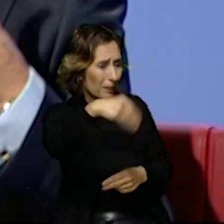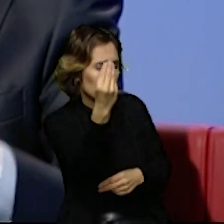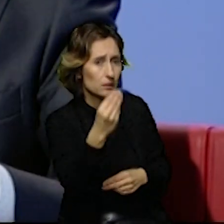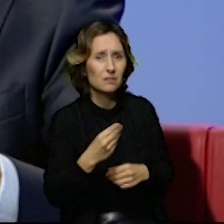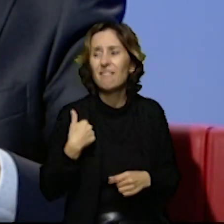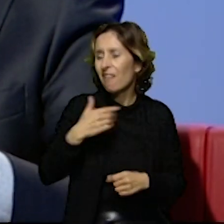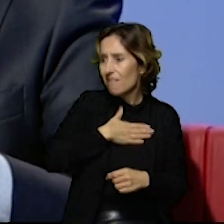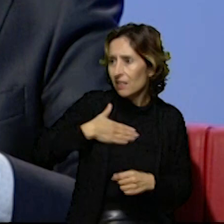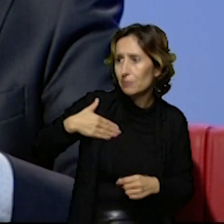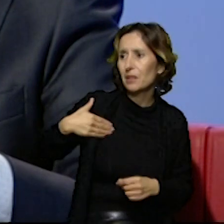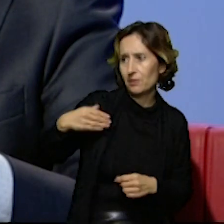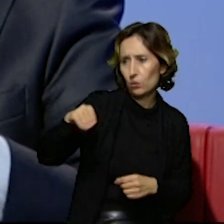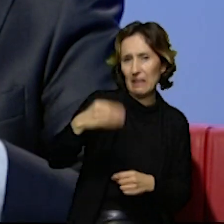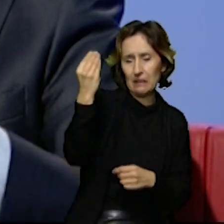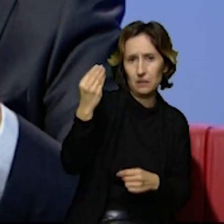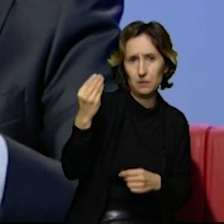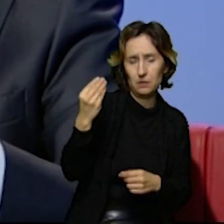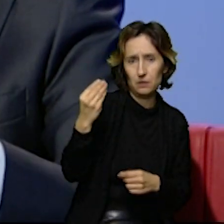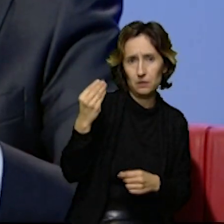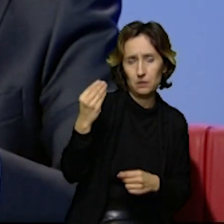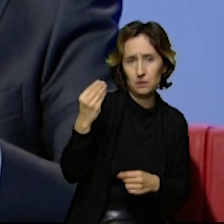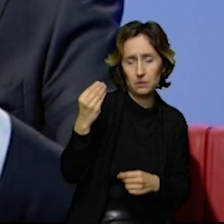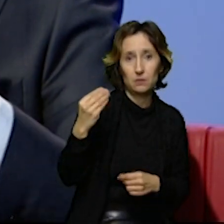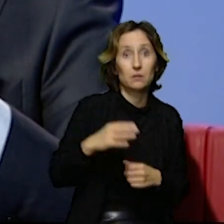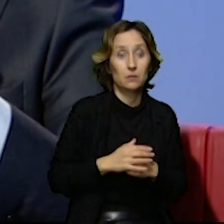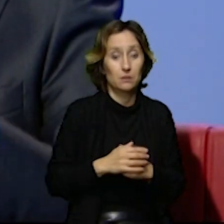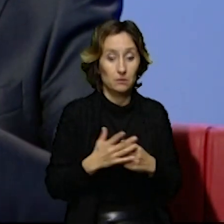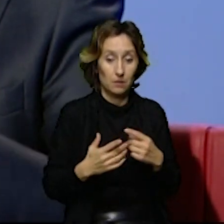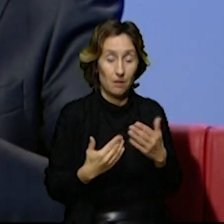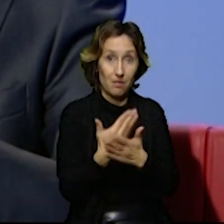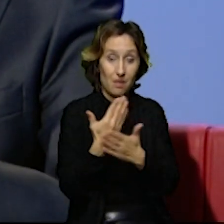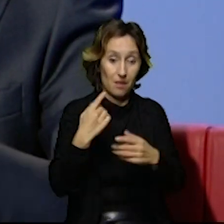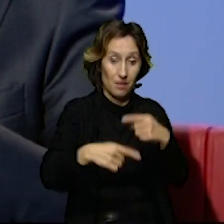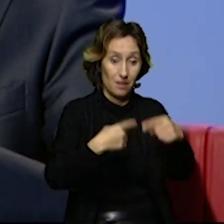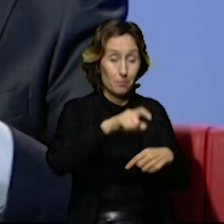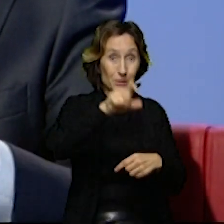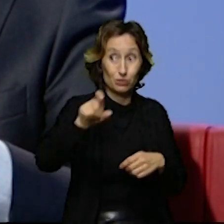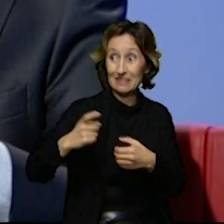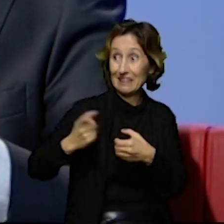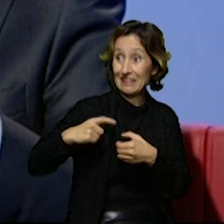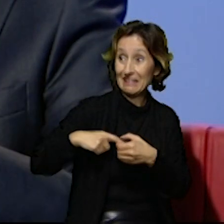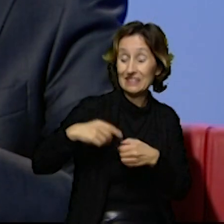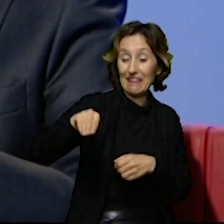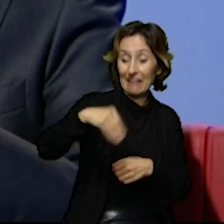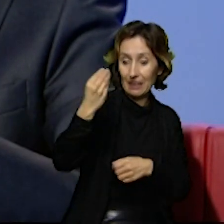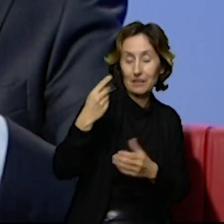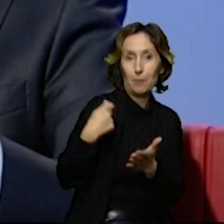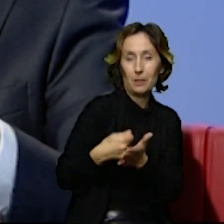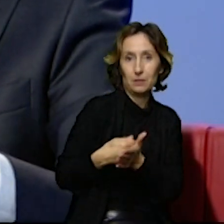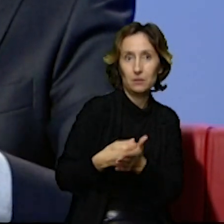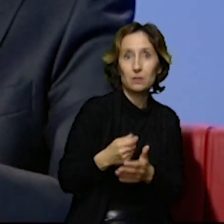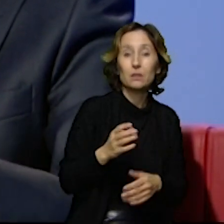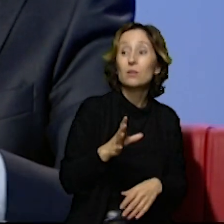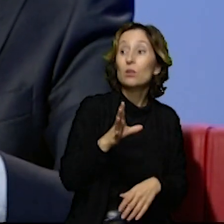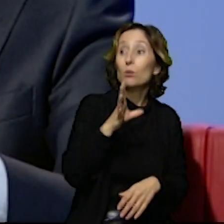dijo, prefiero que pague con tarjeta. Y ya cada día, mayor número de clientes me pagan con tarjeta. Porque me cuesta